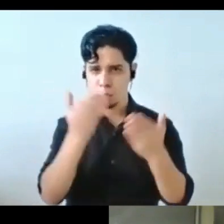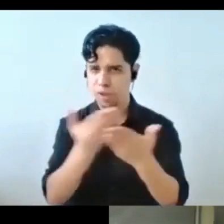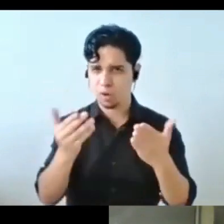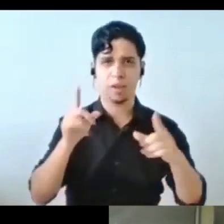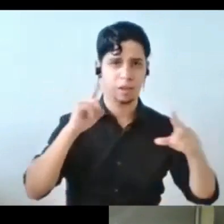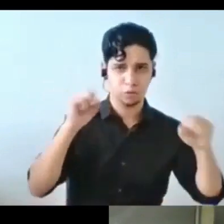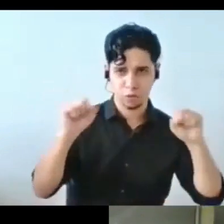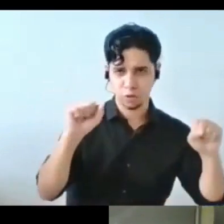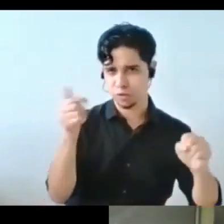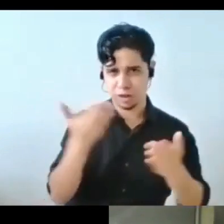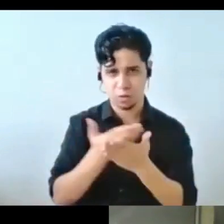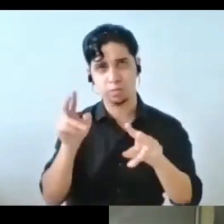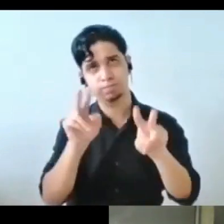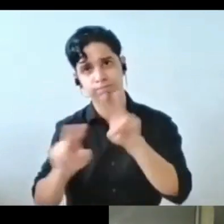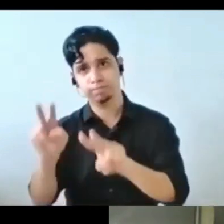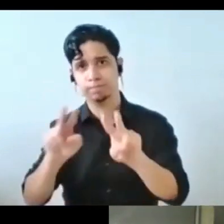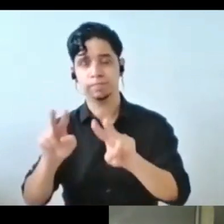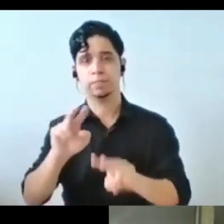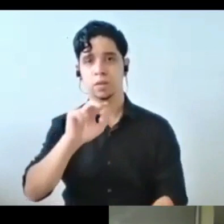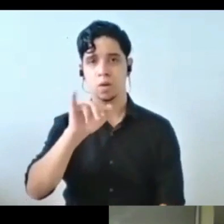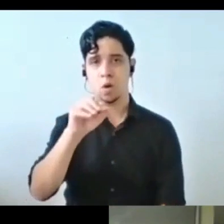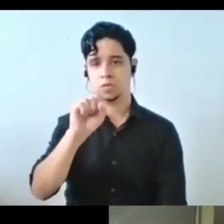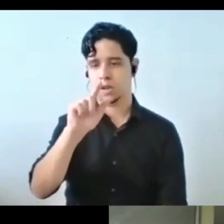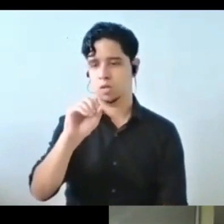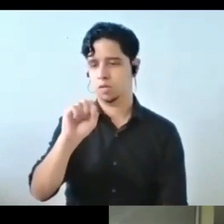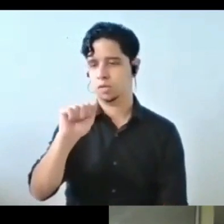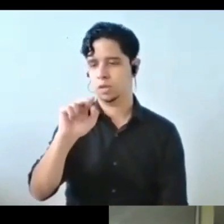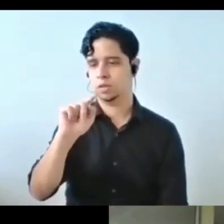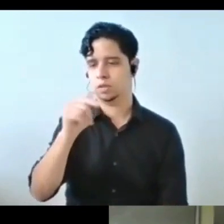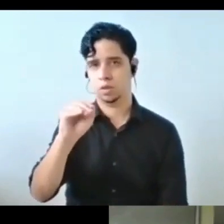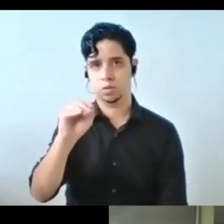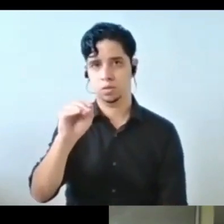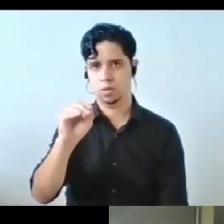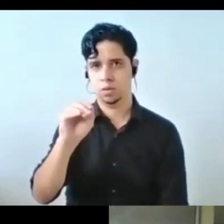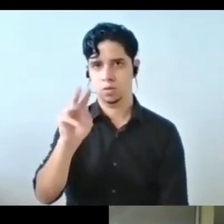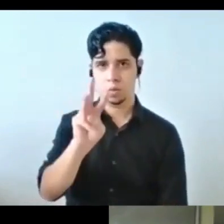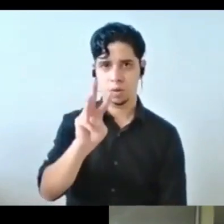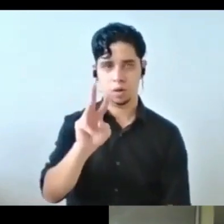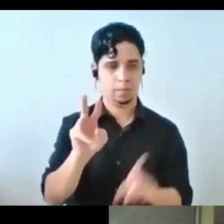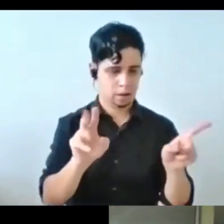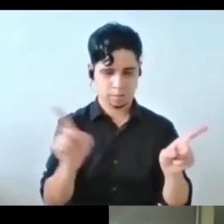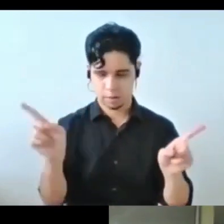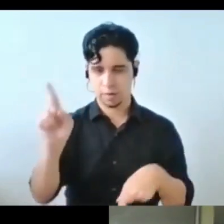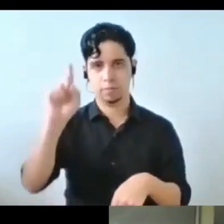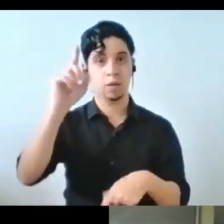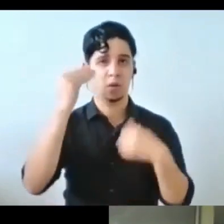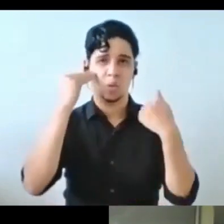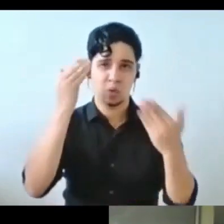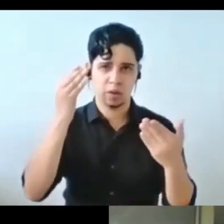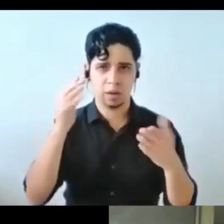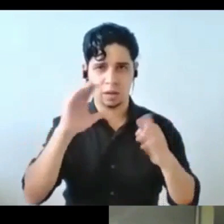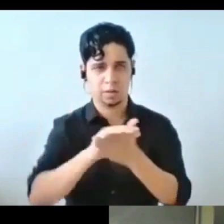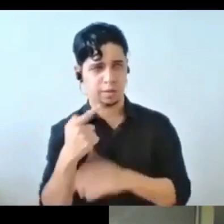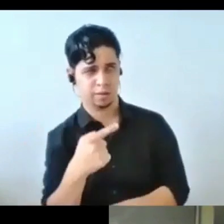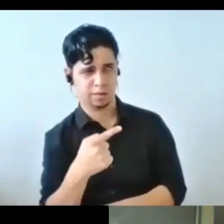sonido. Y a Joselo Santiago. W, espérate, que está para acá. Yo no sé para dónde es que está, pero creo que está para